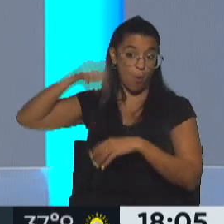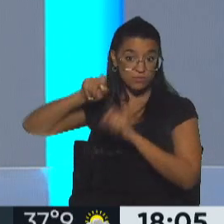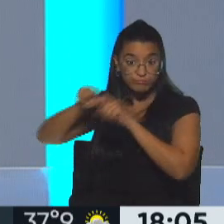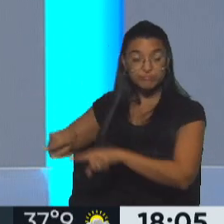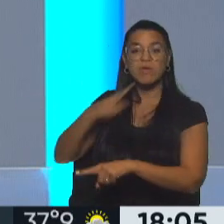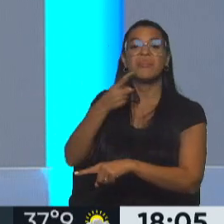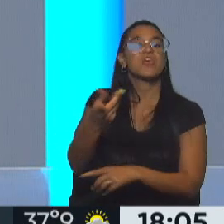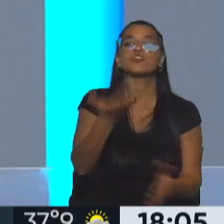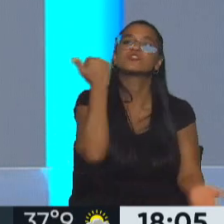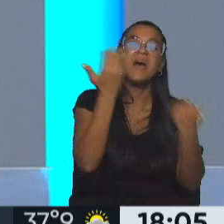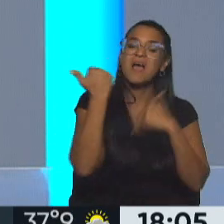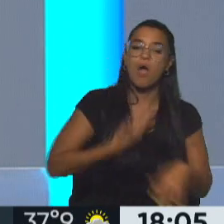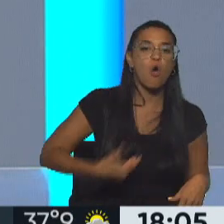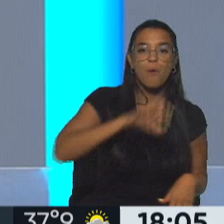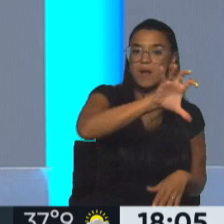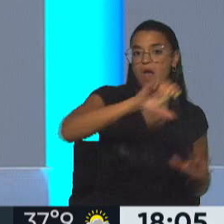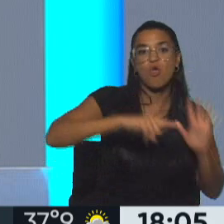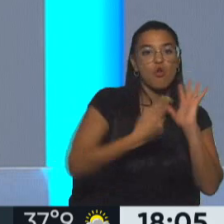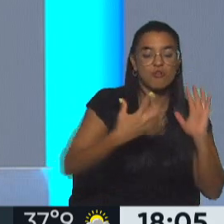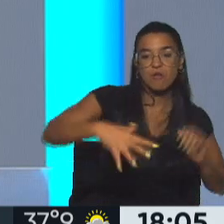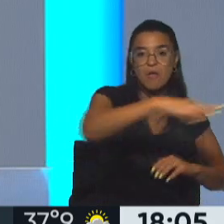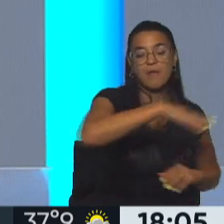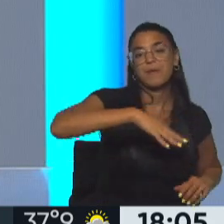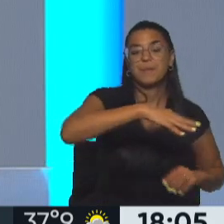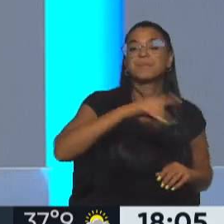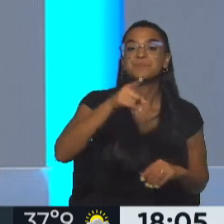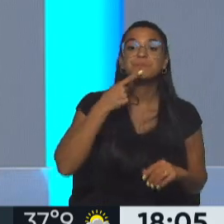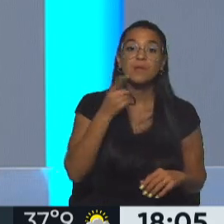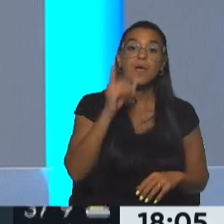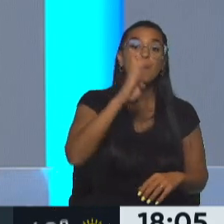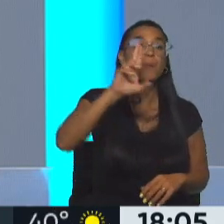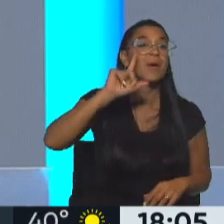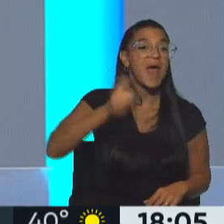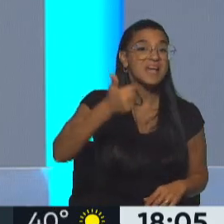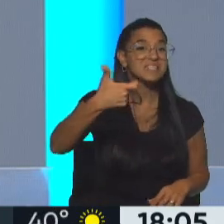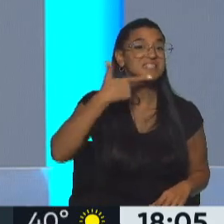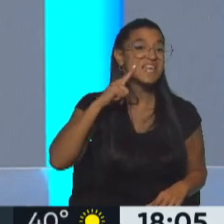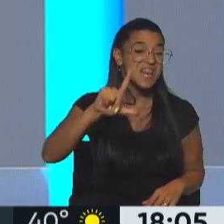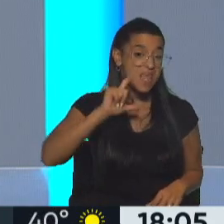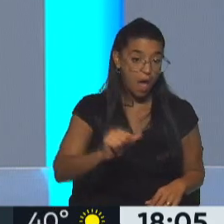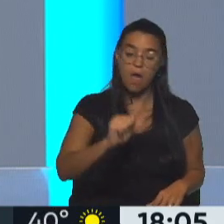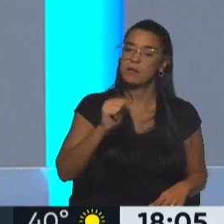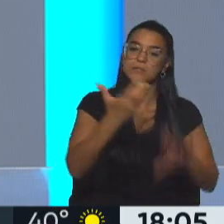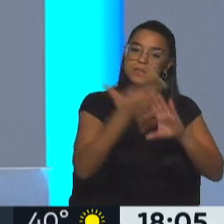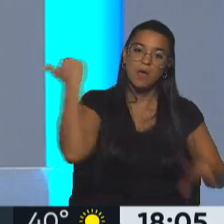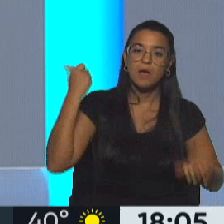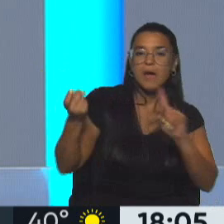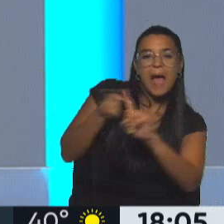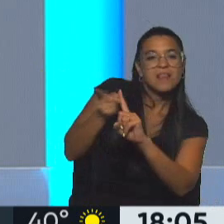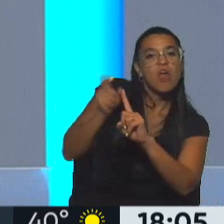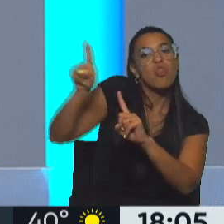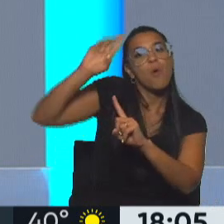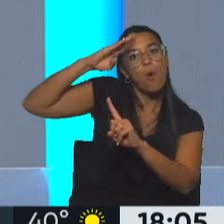por ejemplo al gobernador del Distrito Federal donde se encuentra Brasilia Rocha un Aliado de bolsonaro